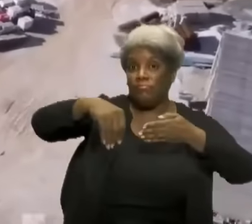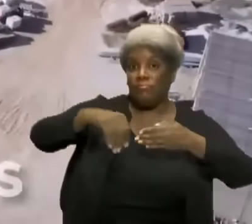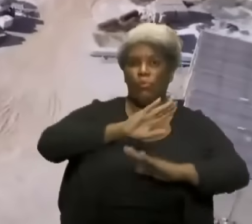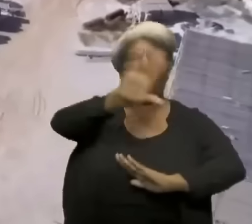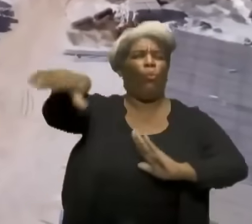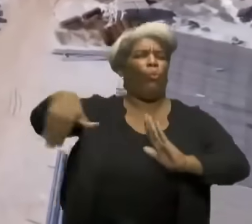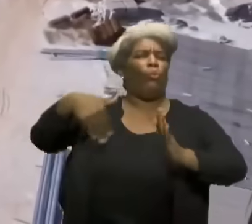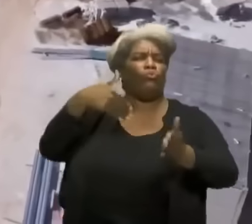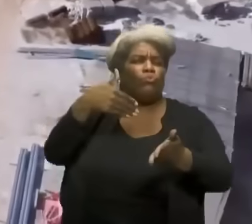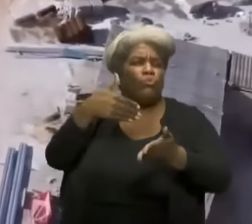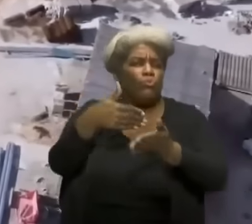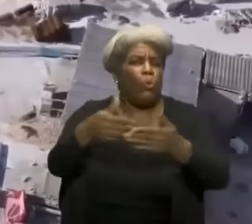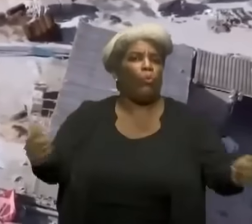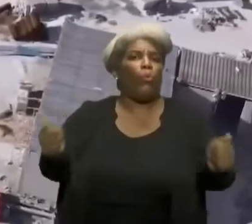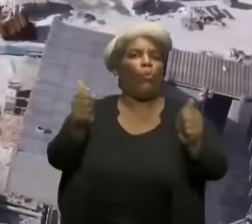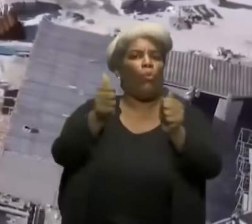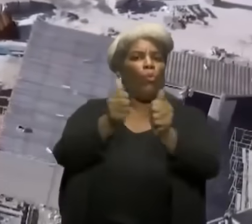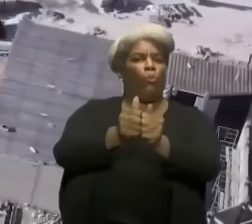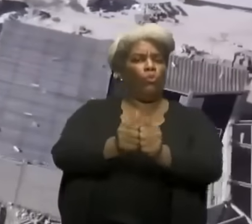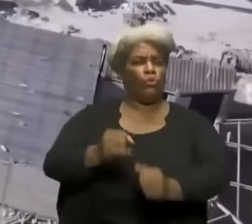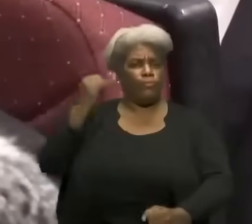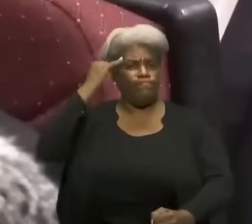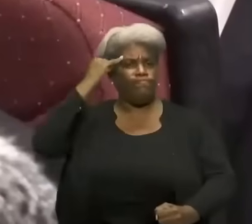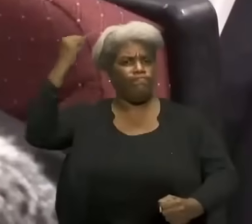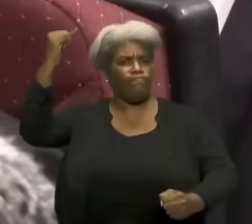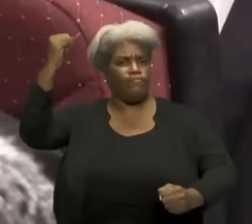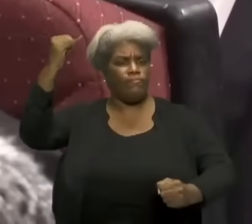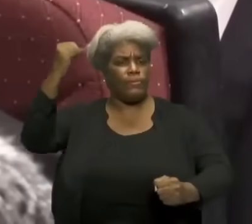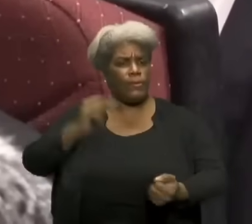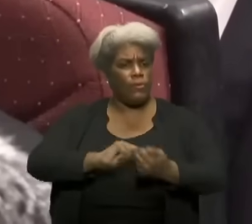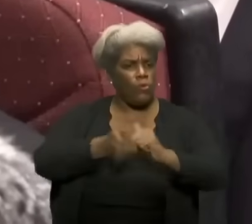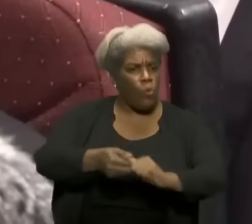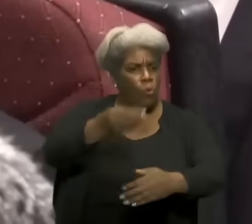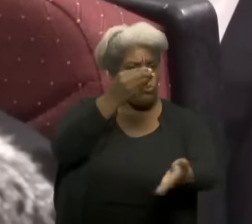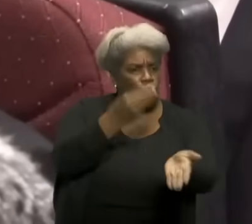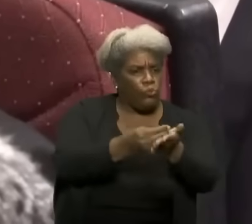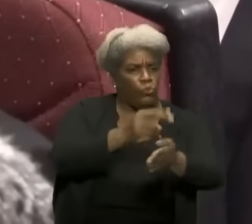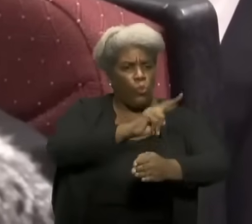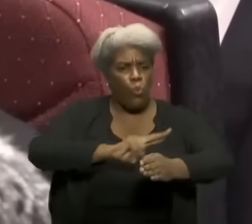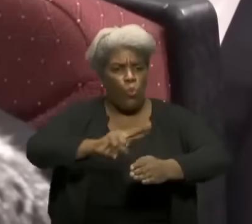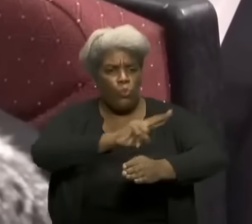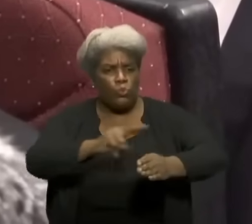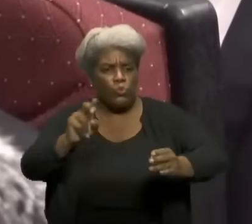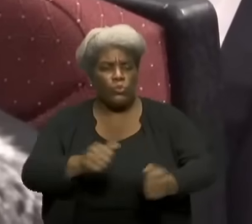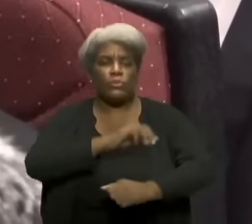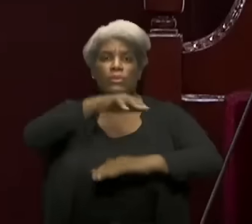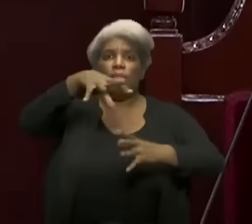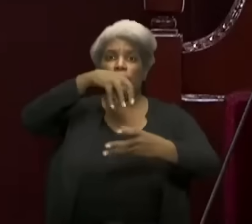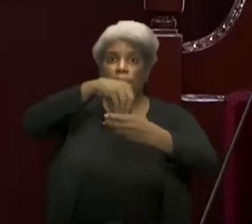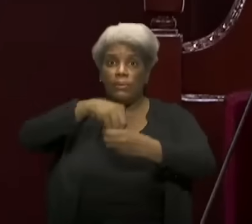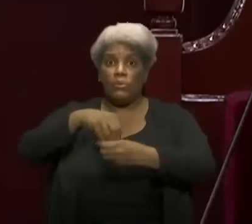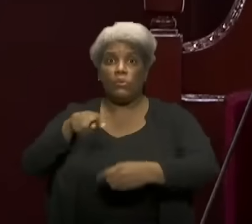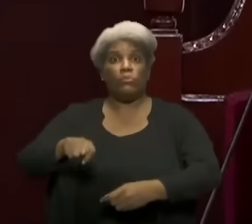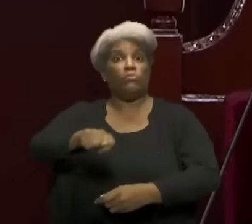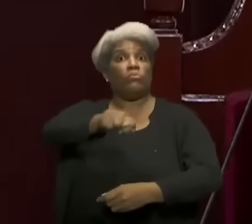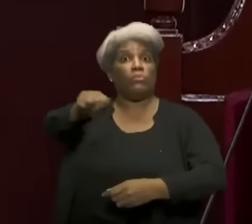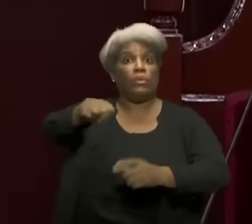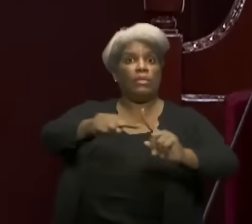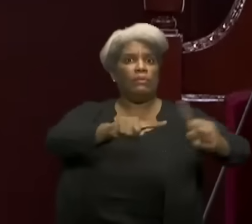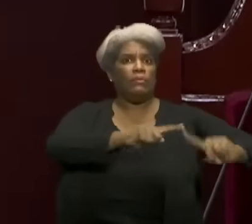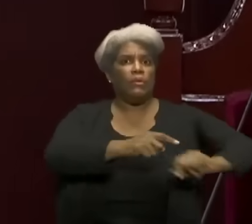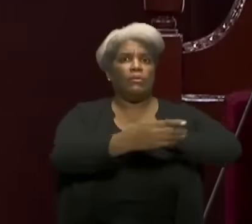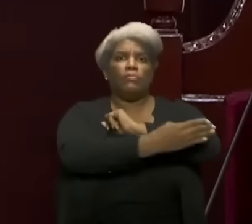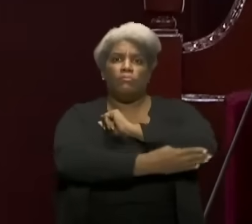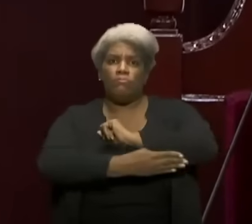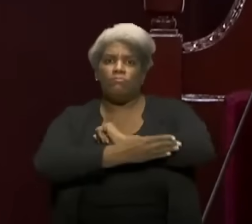todo esto ha sido acompañado de una estrategia de inversión pública en las principales zonas turísticas en los nuevos polos y en todo el